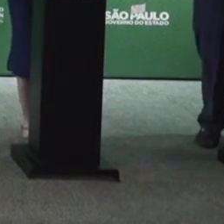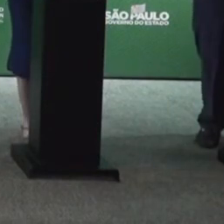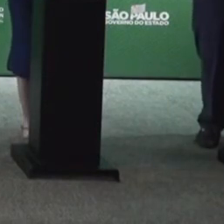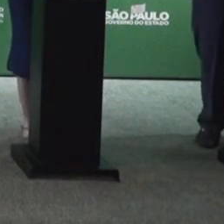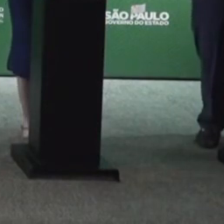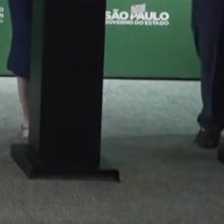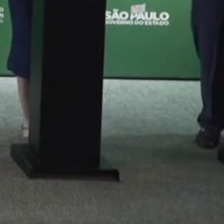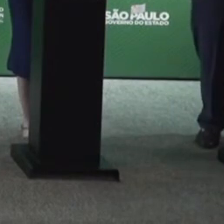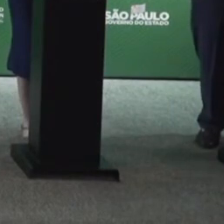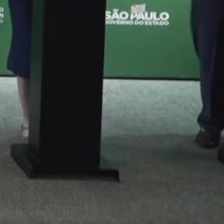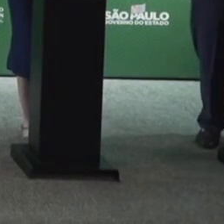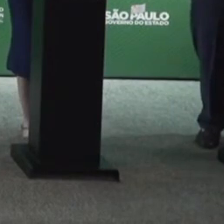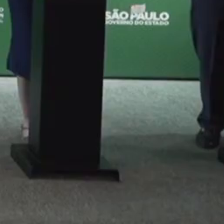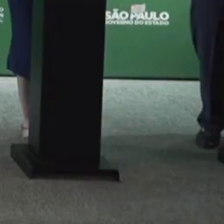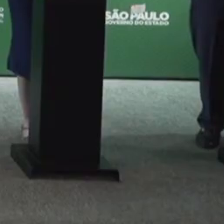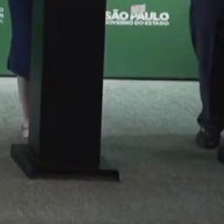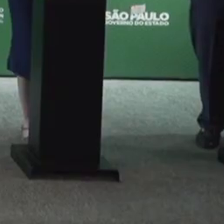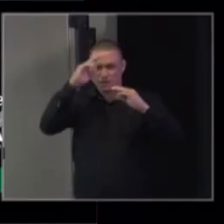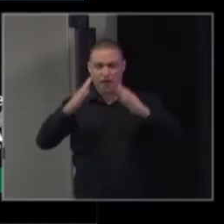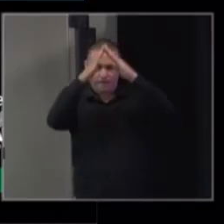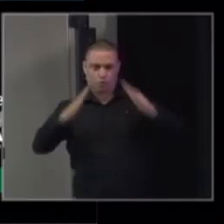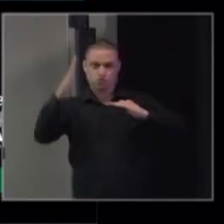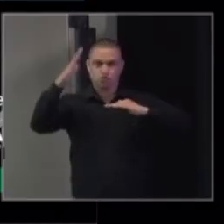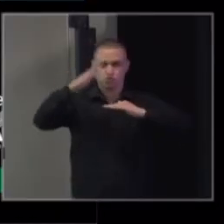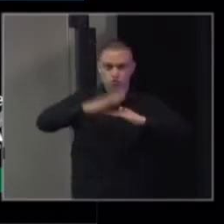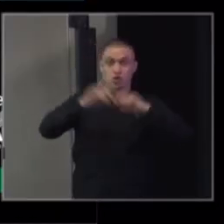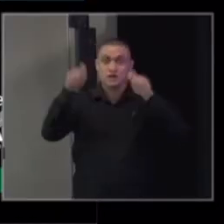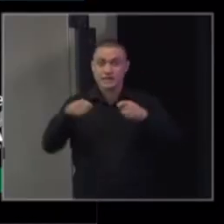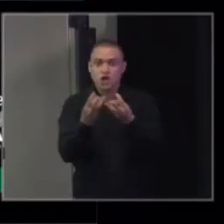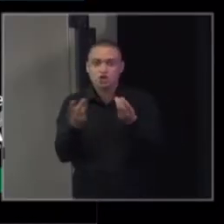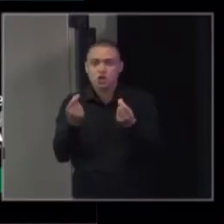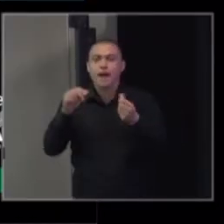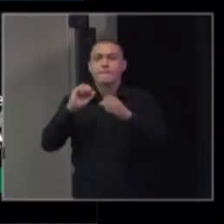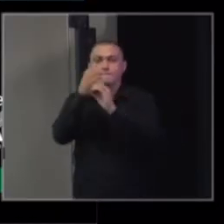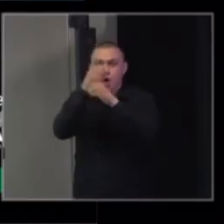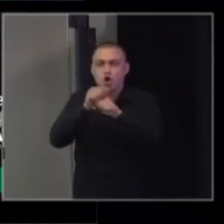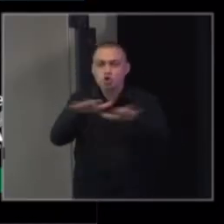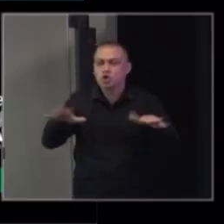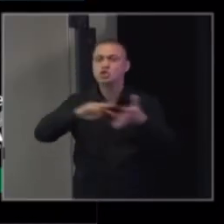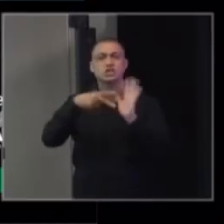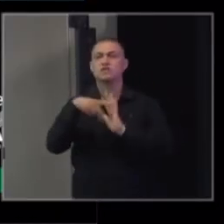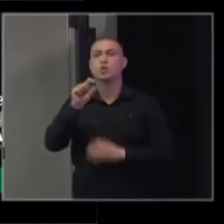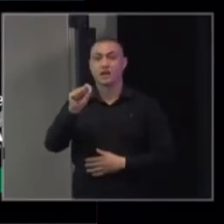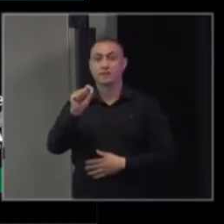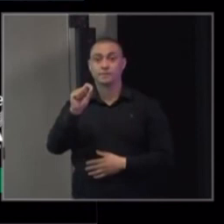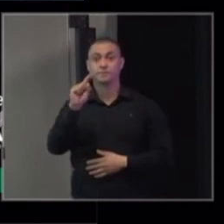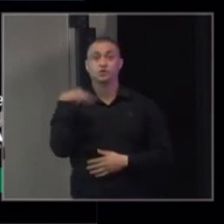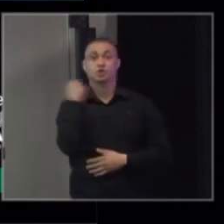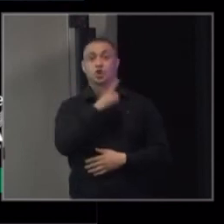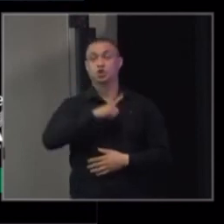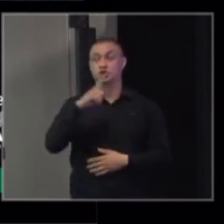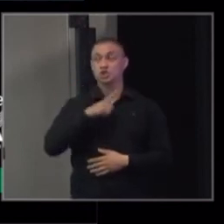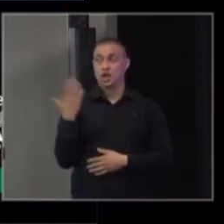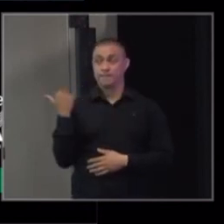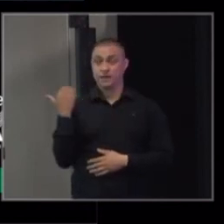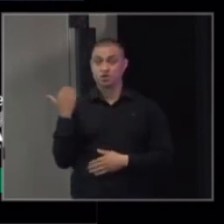La vacuna china CoronaVac contra el COVID-19 mostró una eficacia general de 50,38% en los ensayos hechos